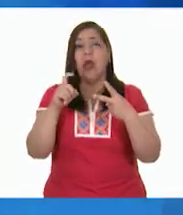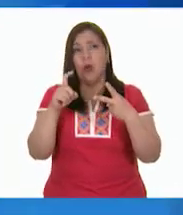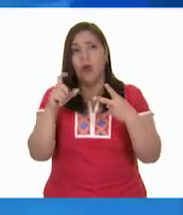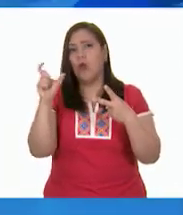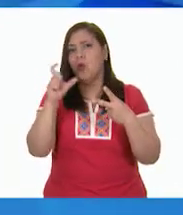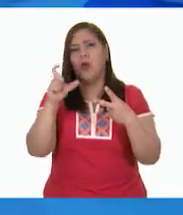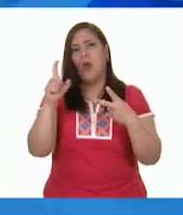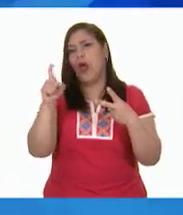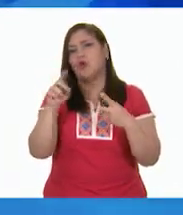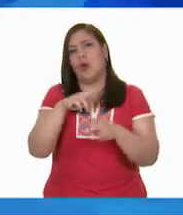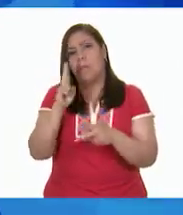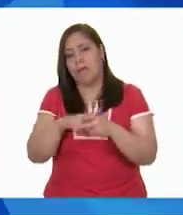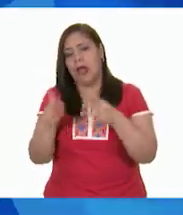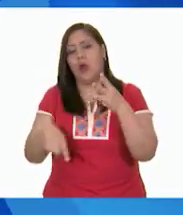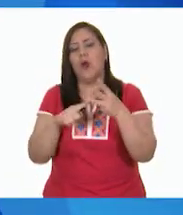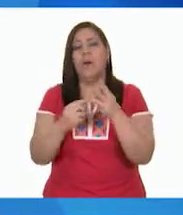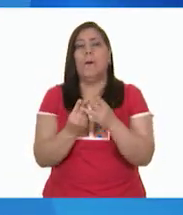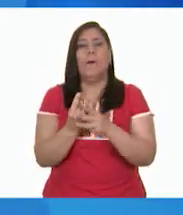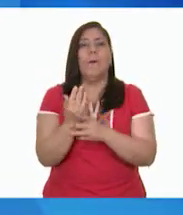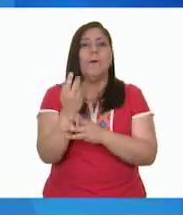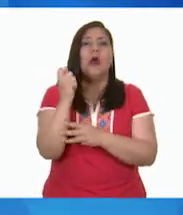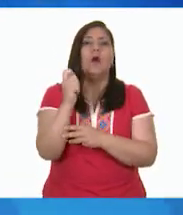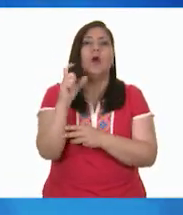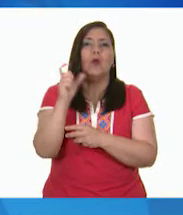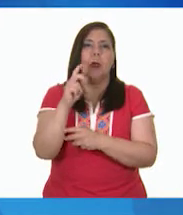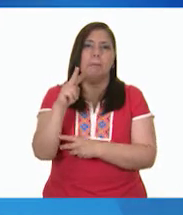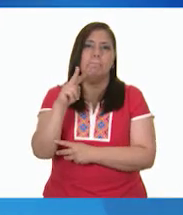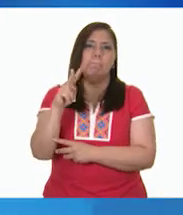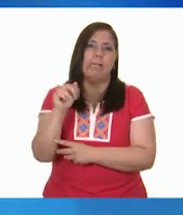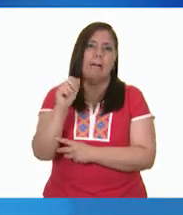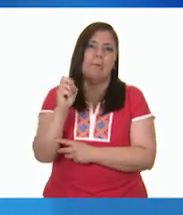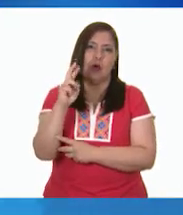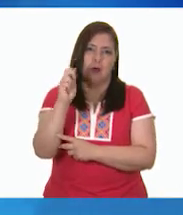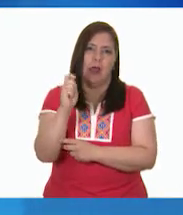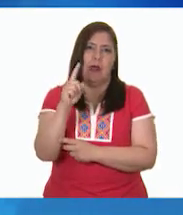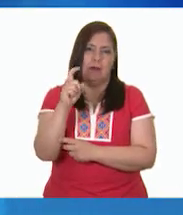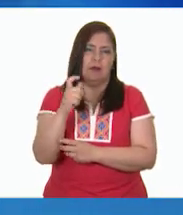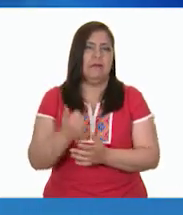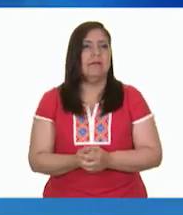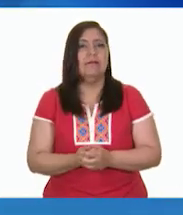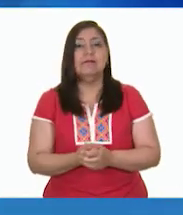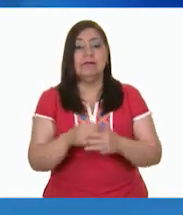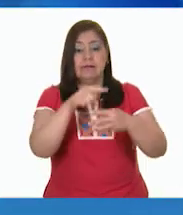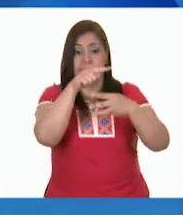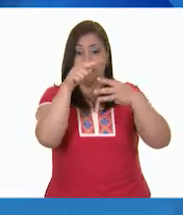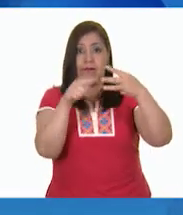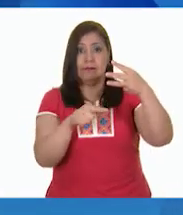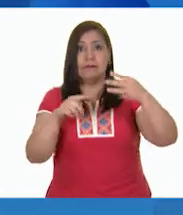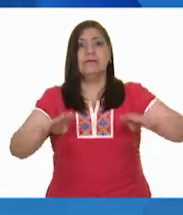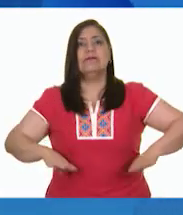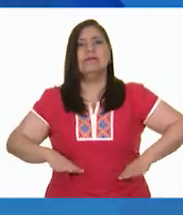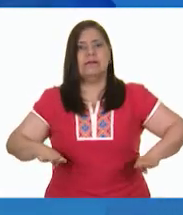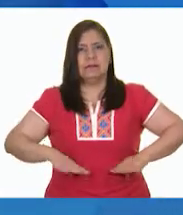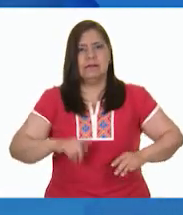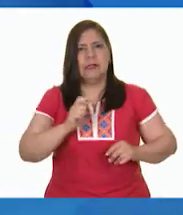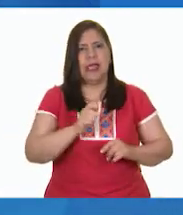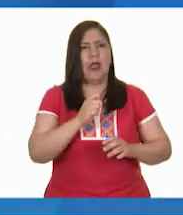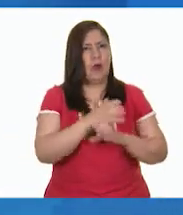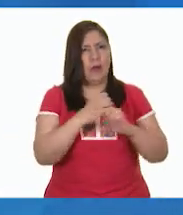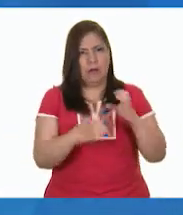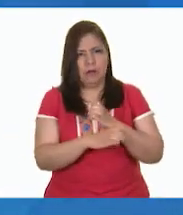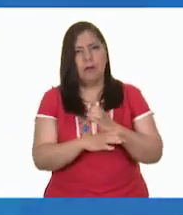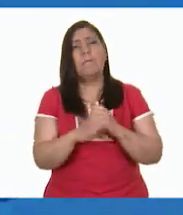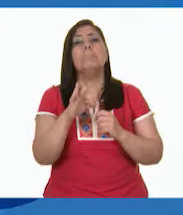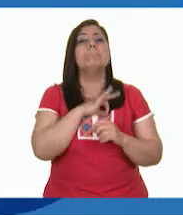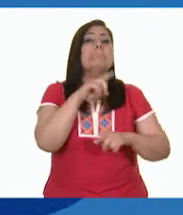agua normal, o gas, por ejemplo, en forma de vapor de agua. Estos tres estados de la materia van a depender de